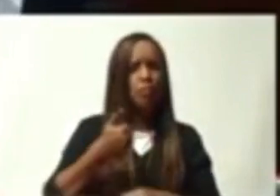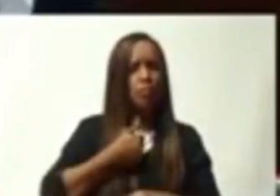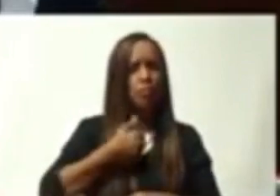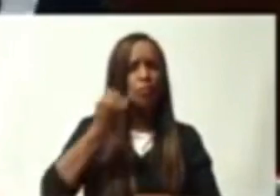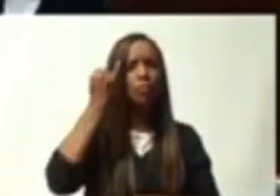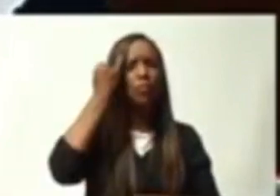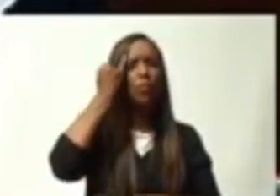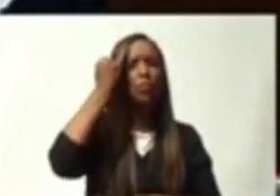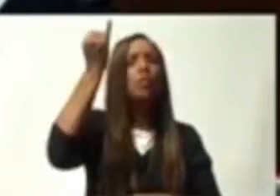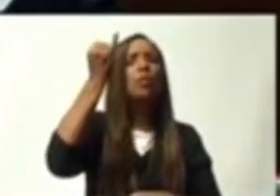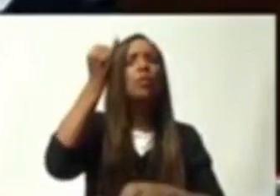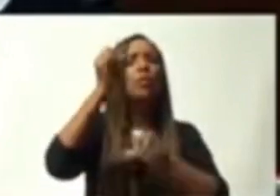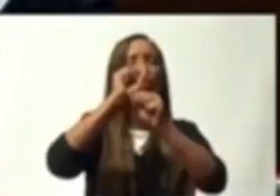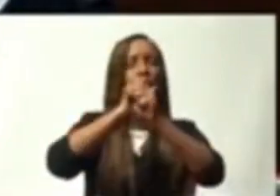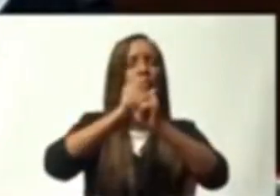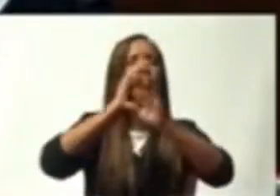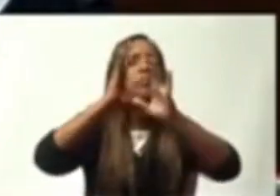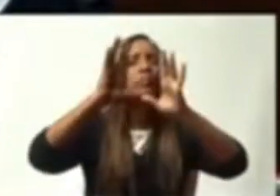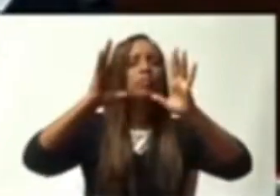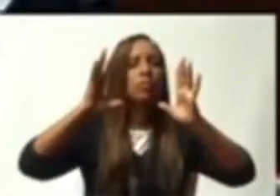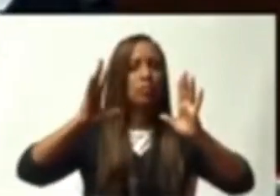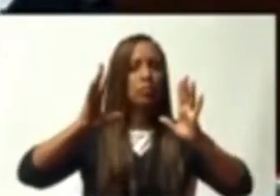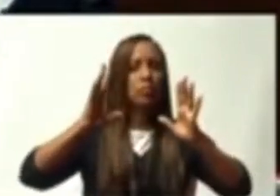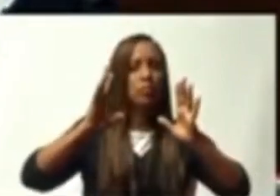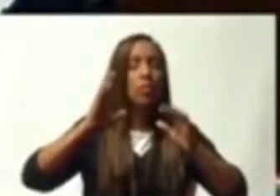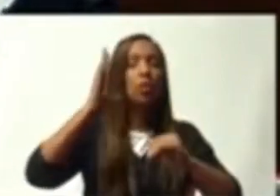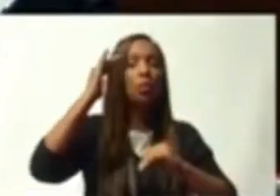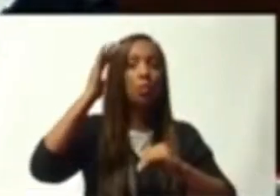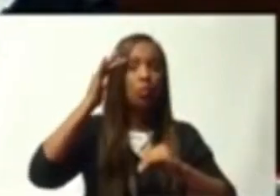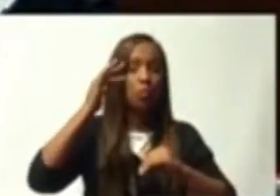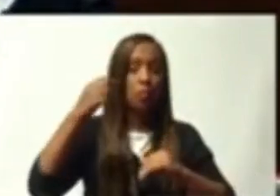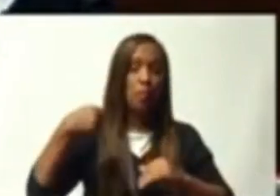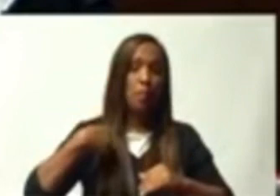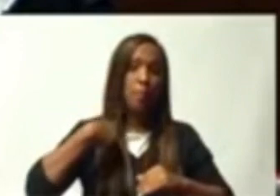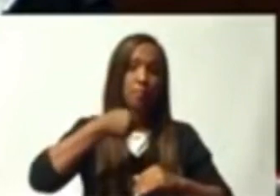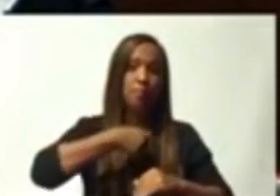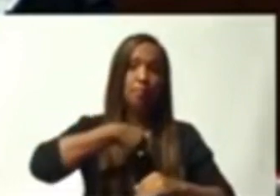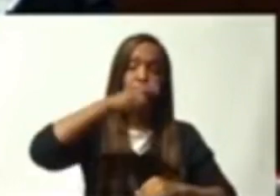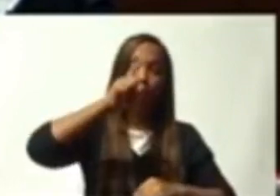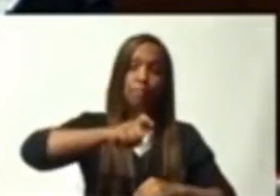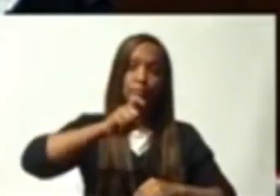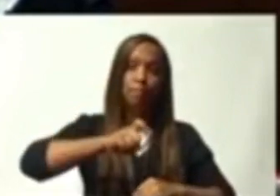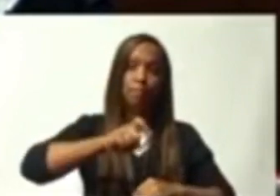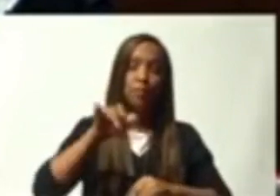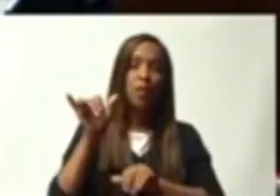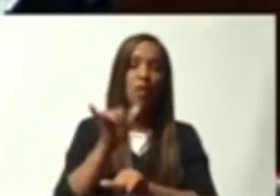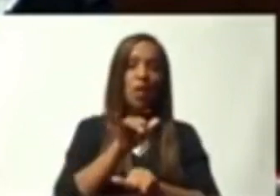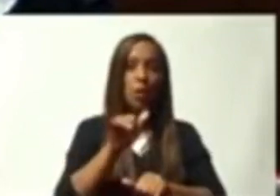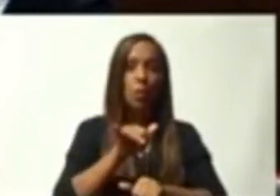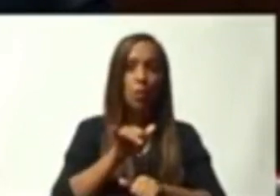debemos ser los guardianes de los fondos públicos, porque ese es un mandato que nos da la Constitución,